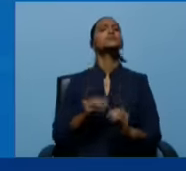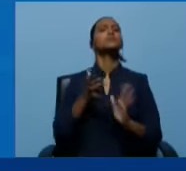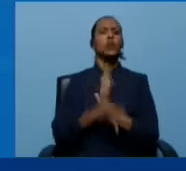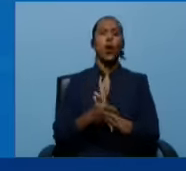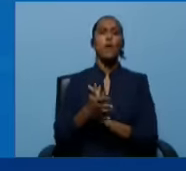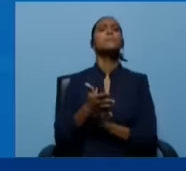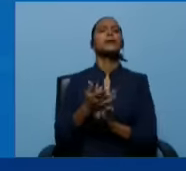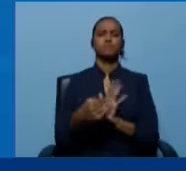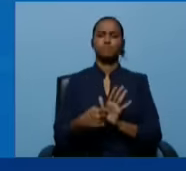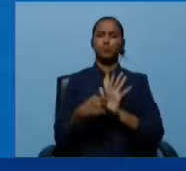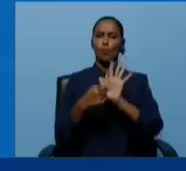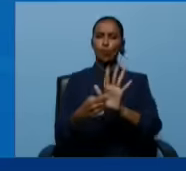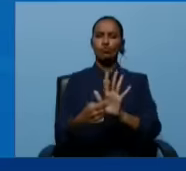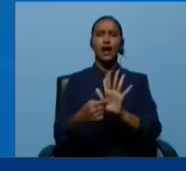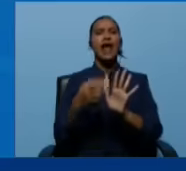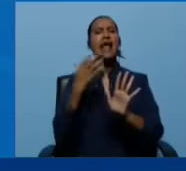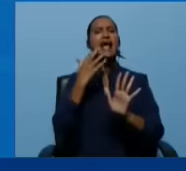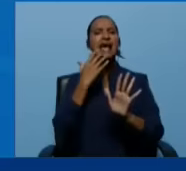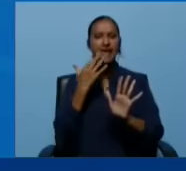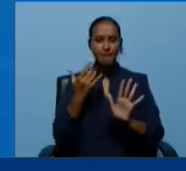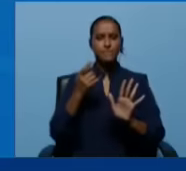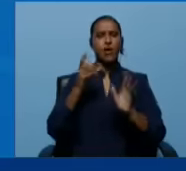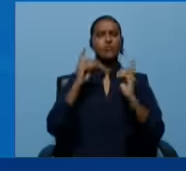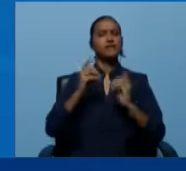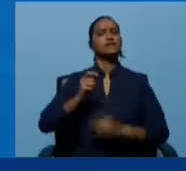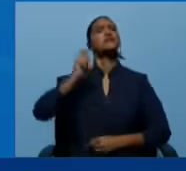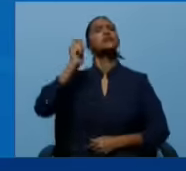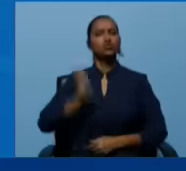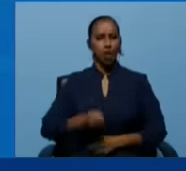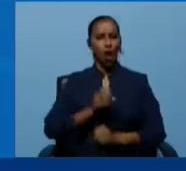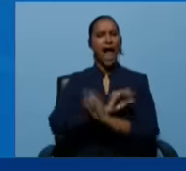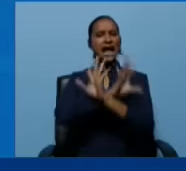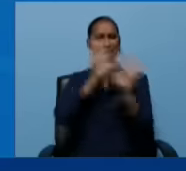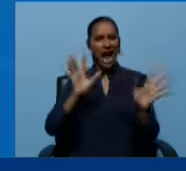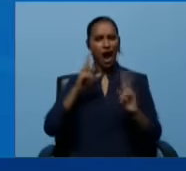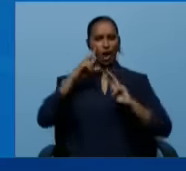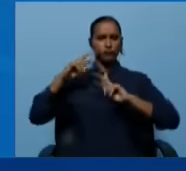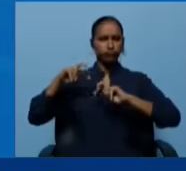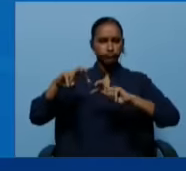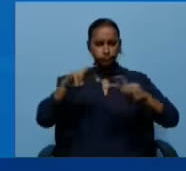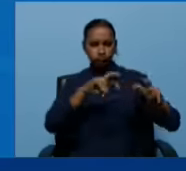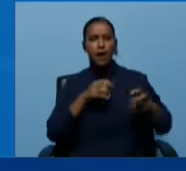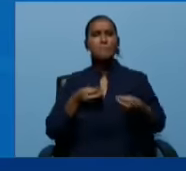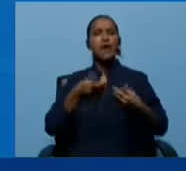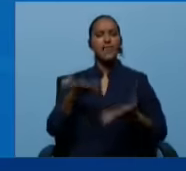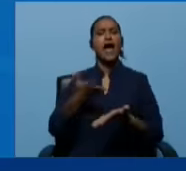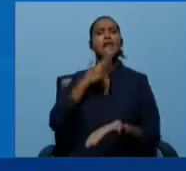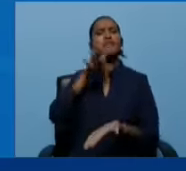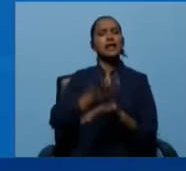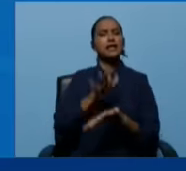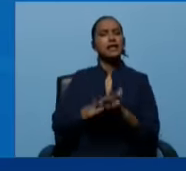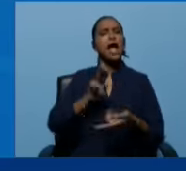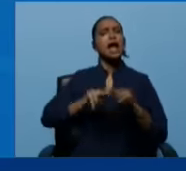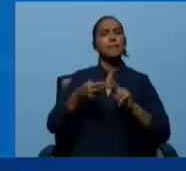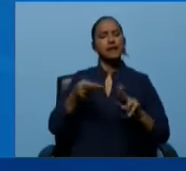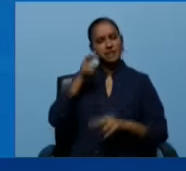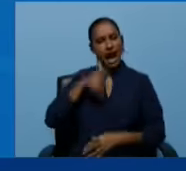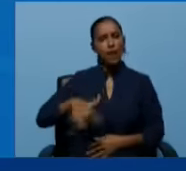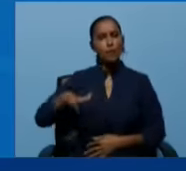de ejercicio pleno de soberanía y con ello garantizando la paz y la tranquilidad al pueblo